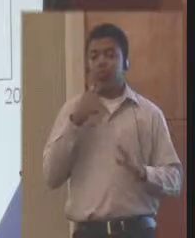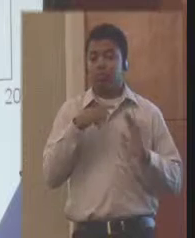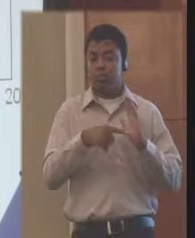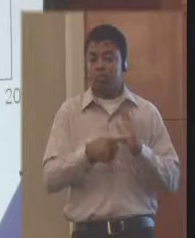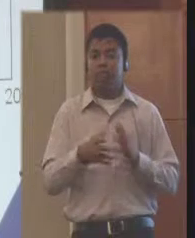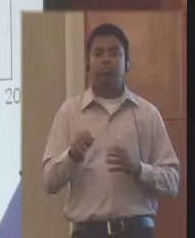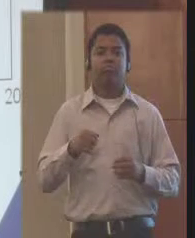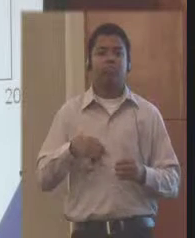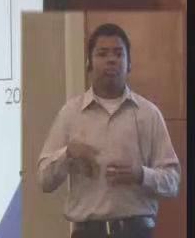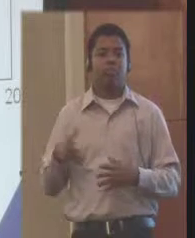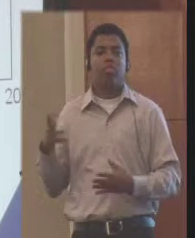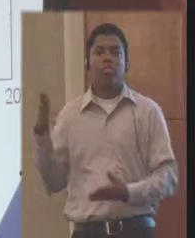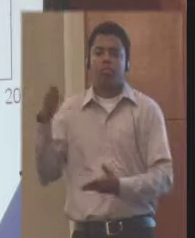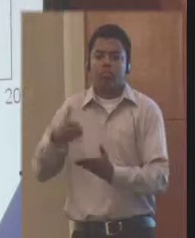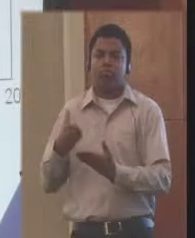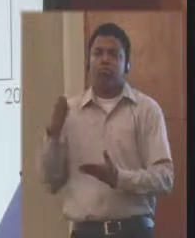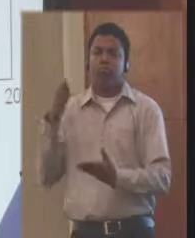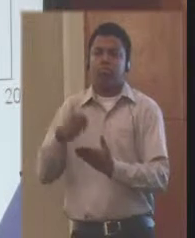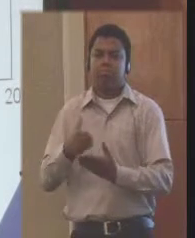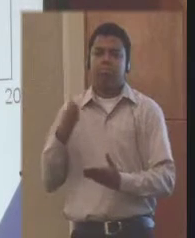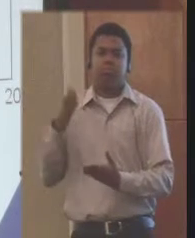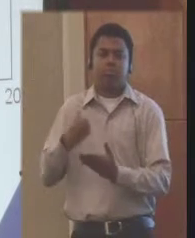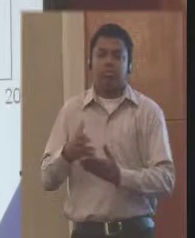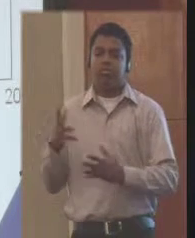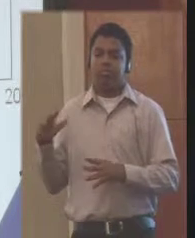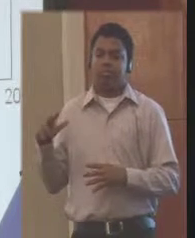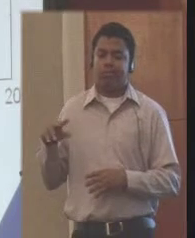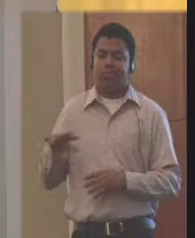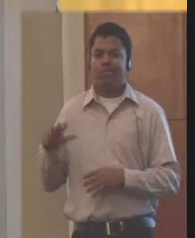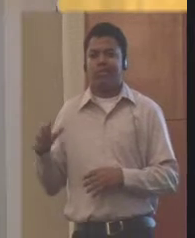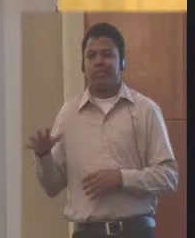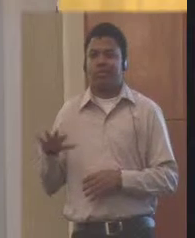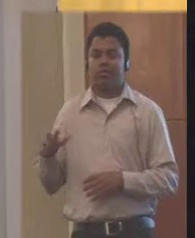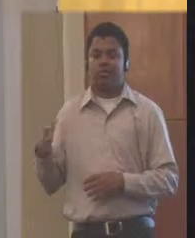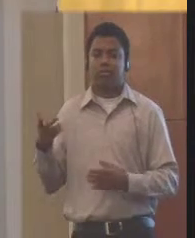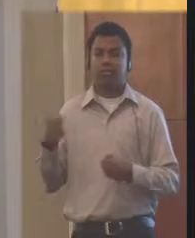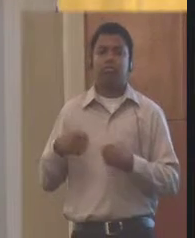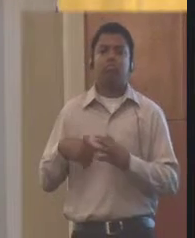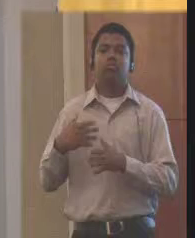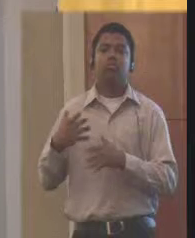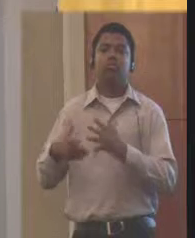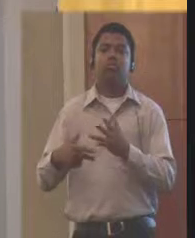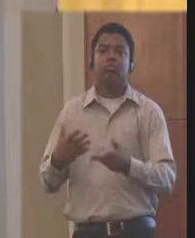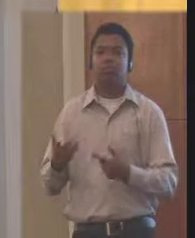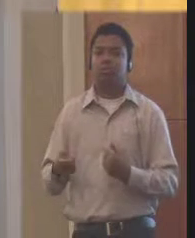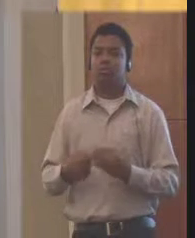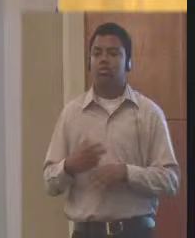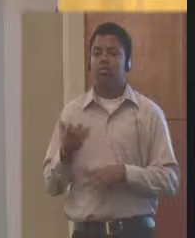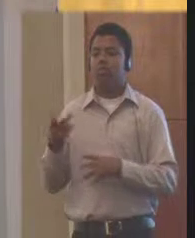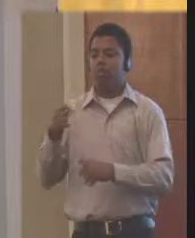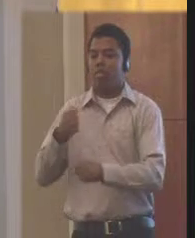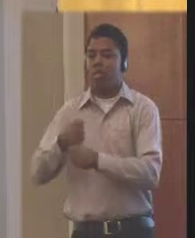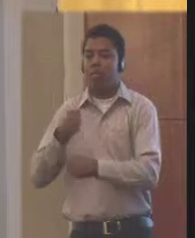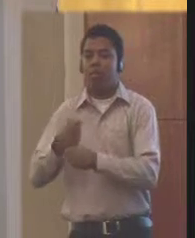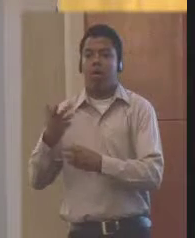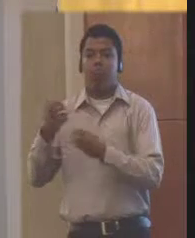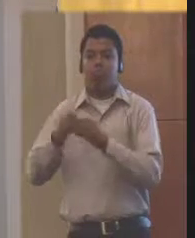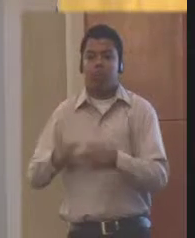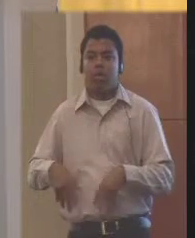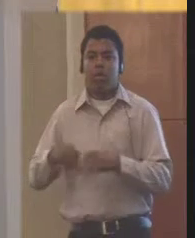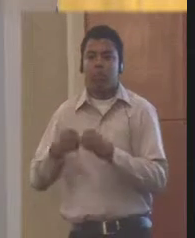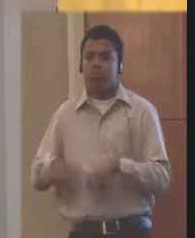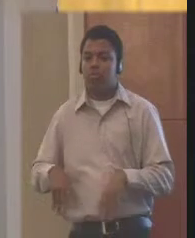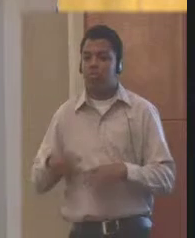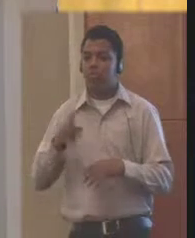esta perturbación, de esta interrupción de estas redes críticas, vimos lo que sería la pérdida de empleos,